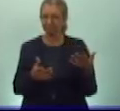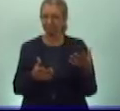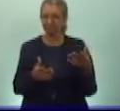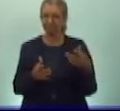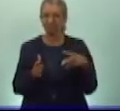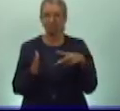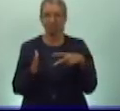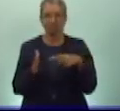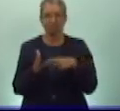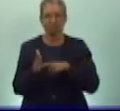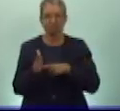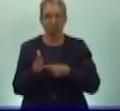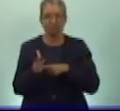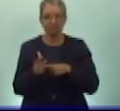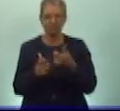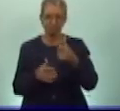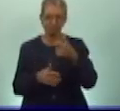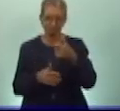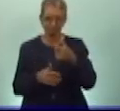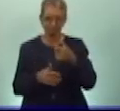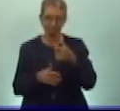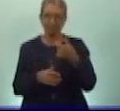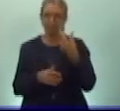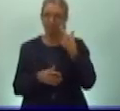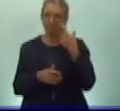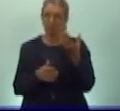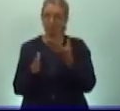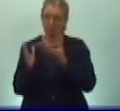múltiplos de 10. Observen,